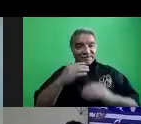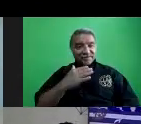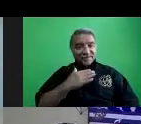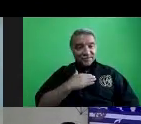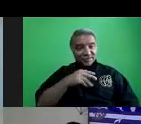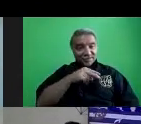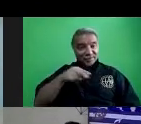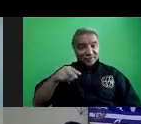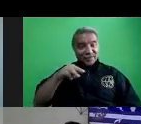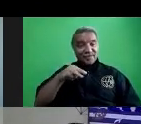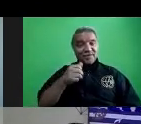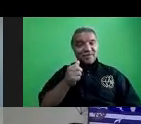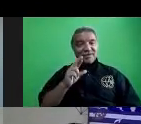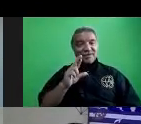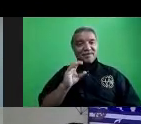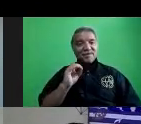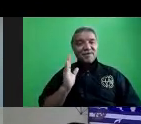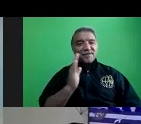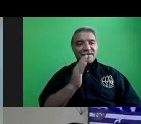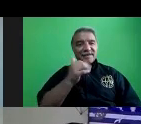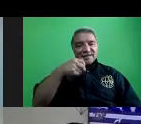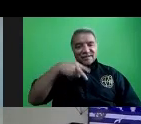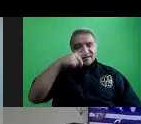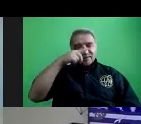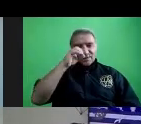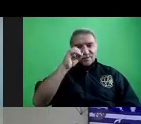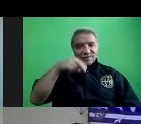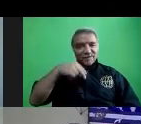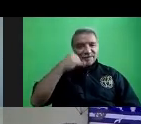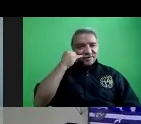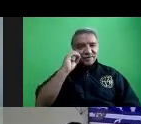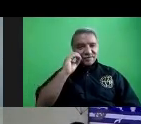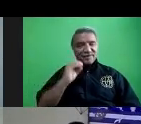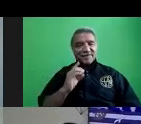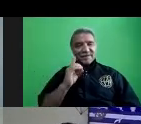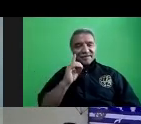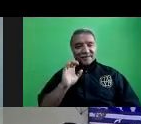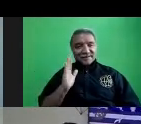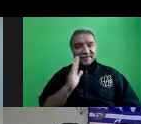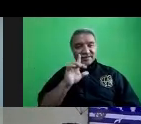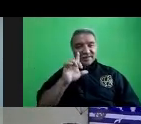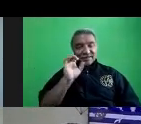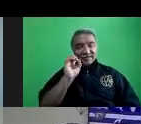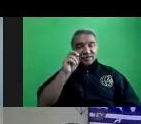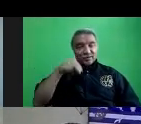Hola a todos, muy buenos días, mi nombre es Marco Antonio